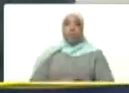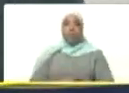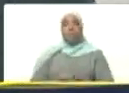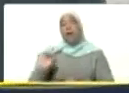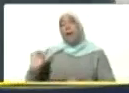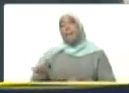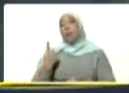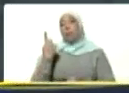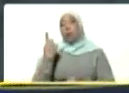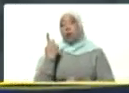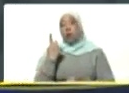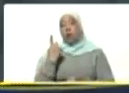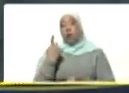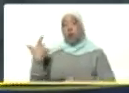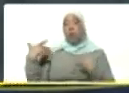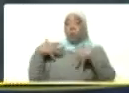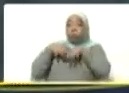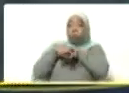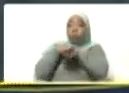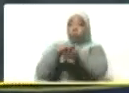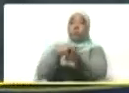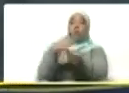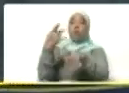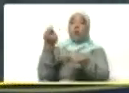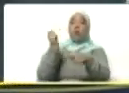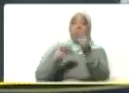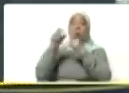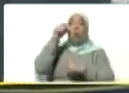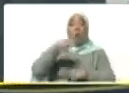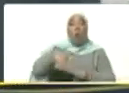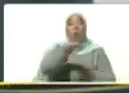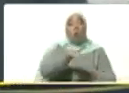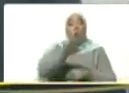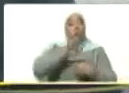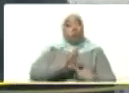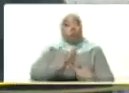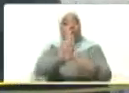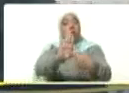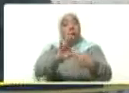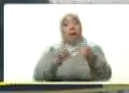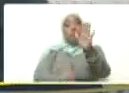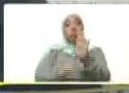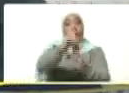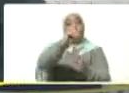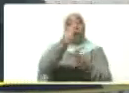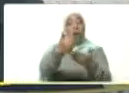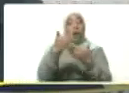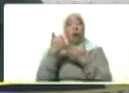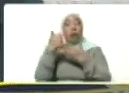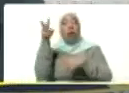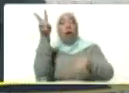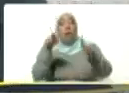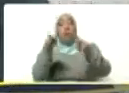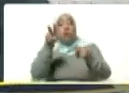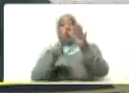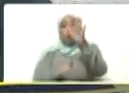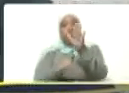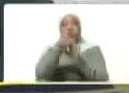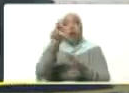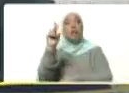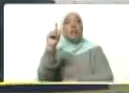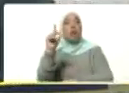Primero, una integración contra los pueblos que pone por delante la ganancia. Determined by the empire. Según